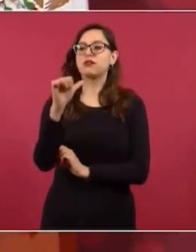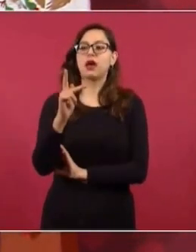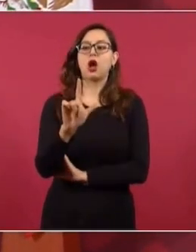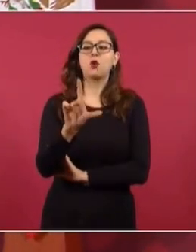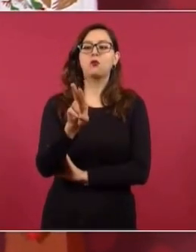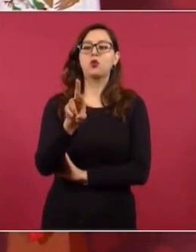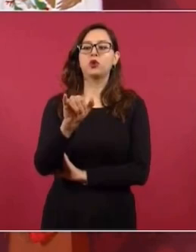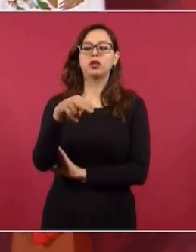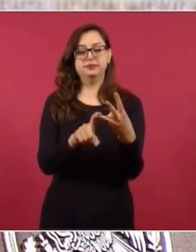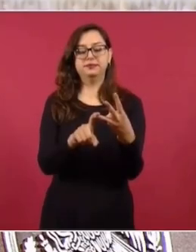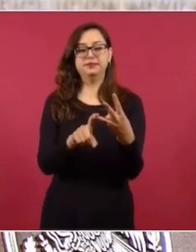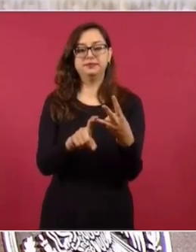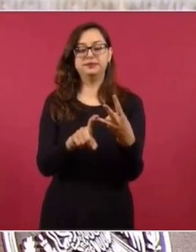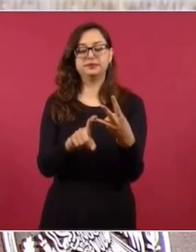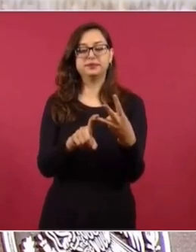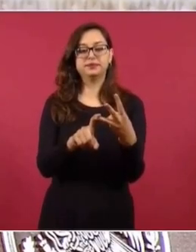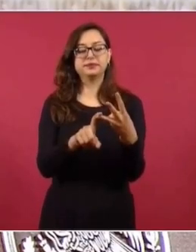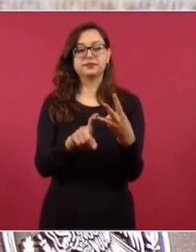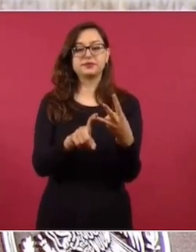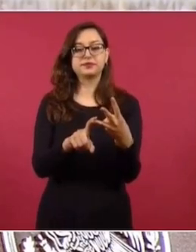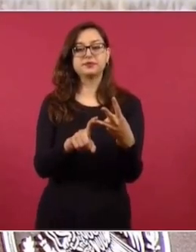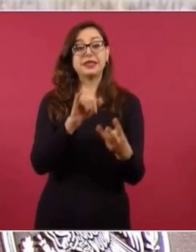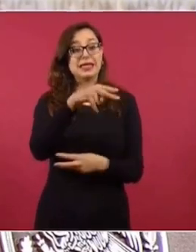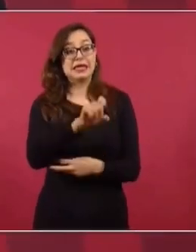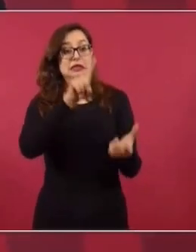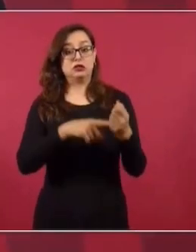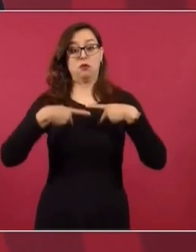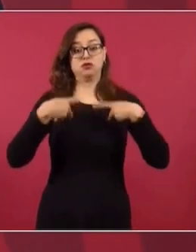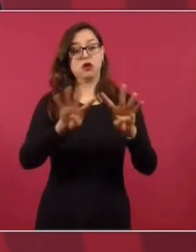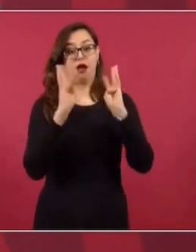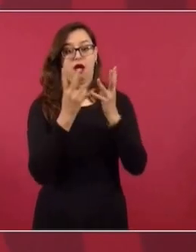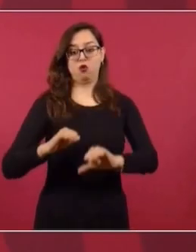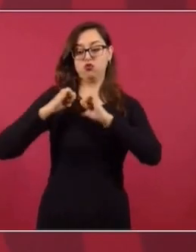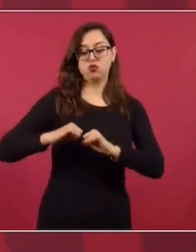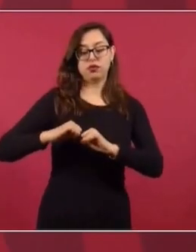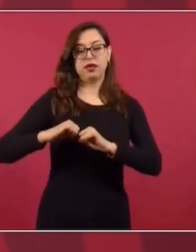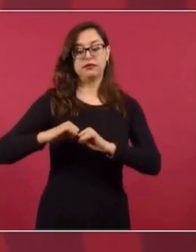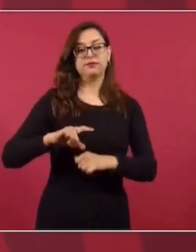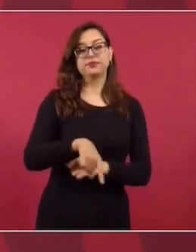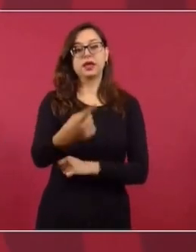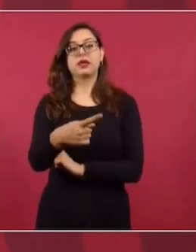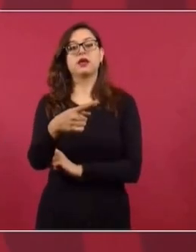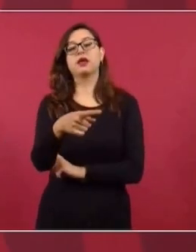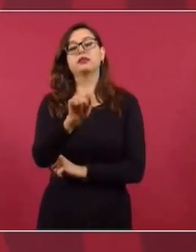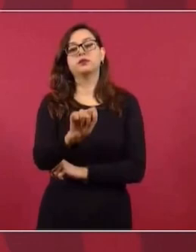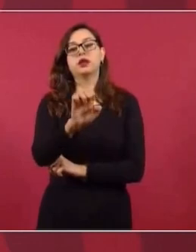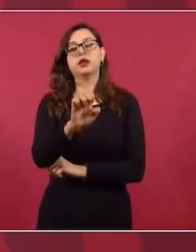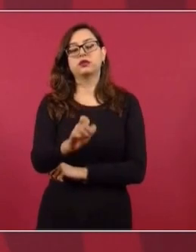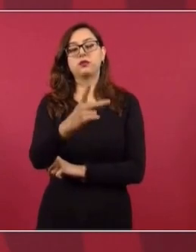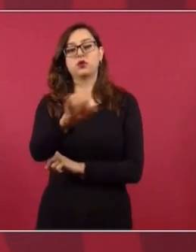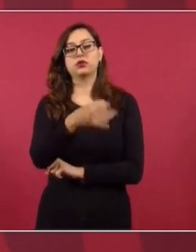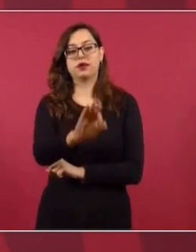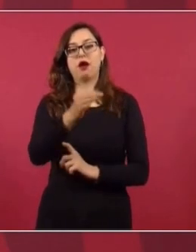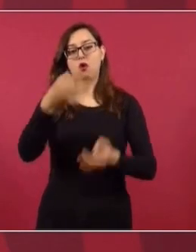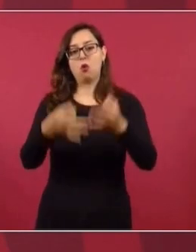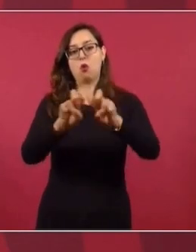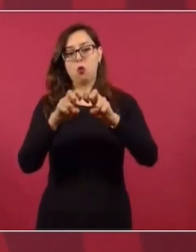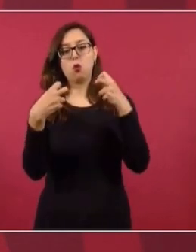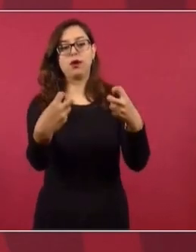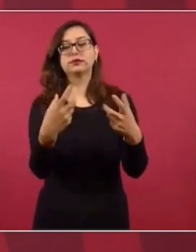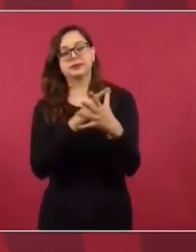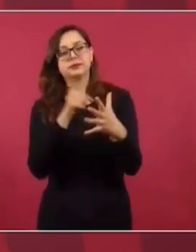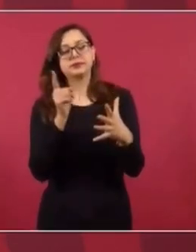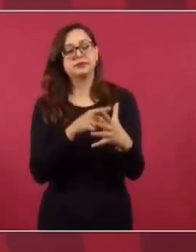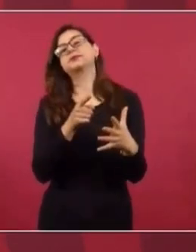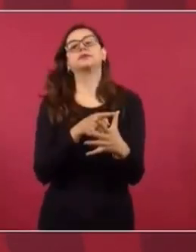llamados diputados plurinominales. El que a los consejeros del INE y a los magistrados del Tribunal Electoral los elija